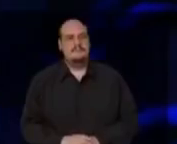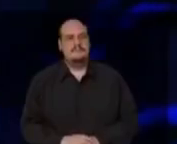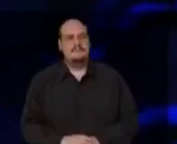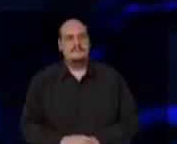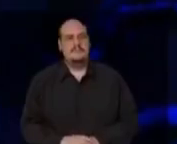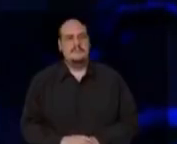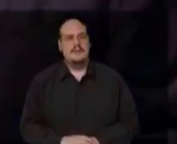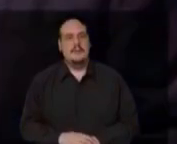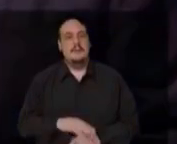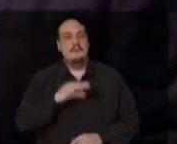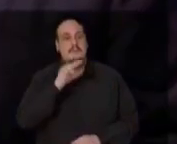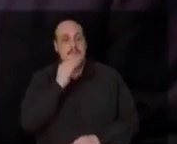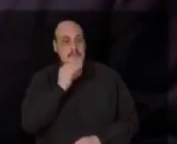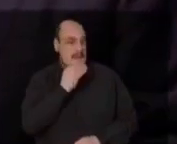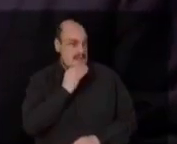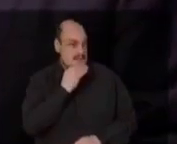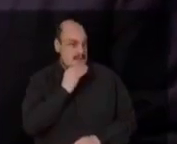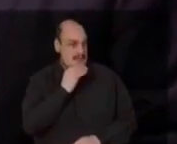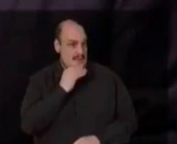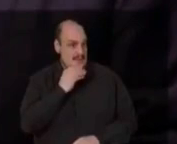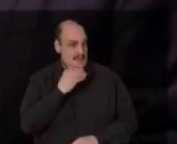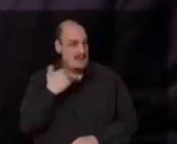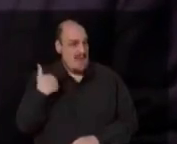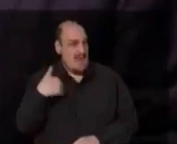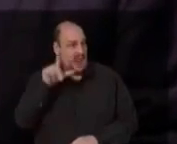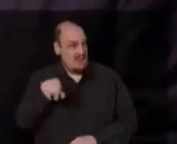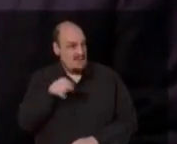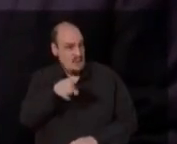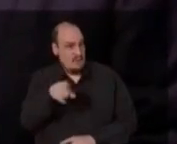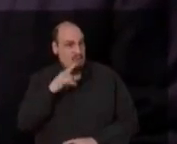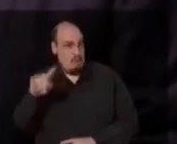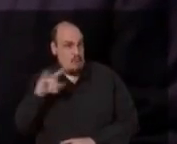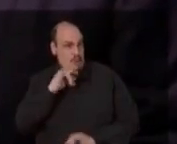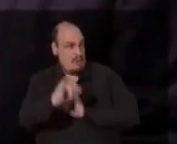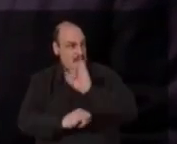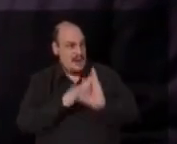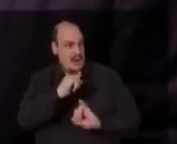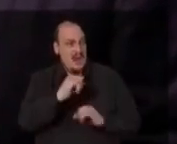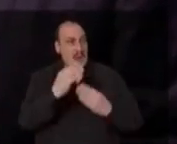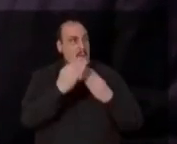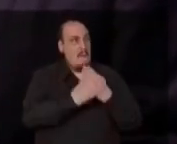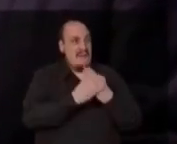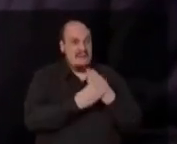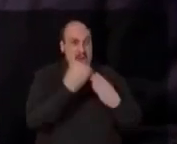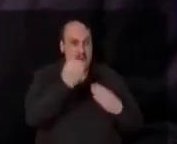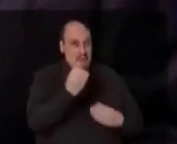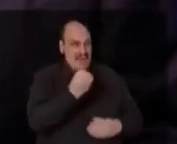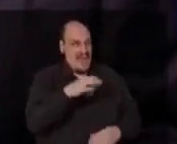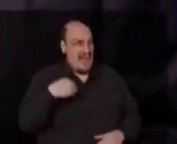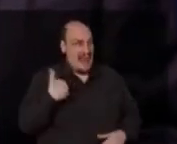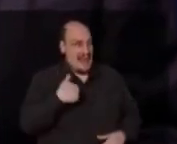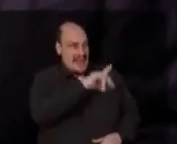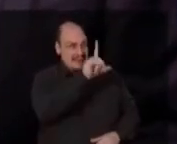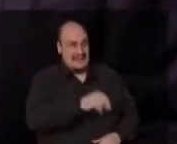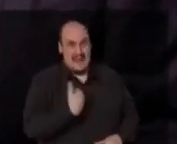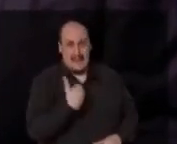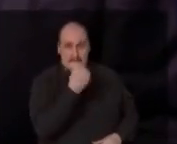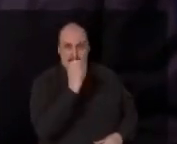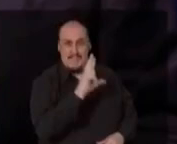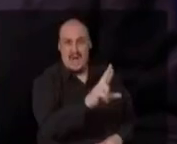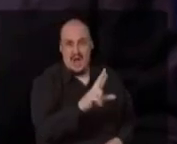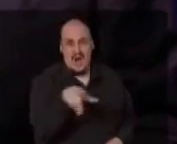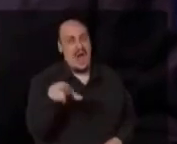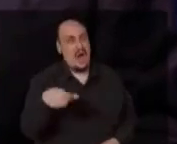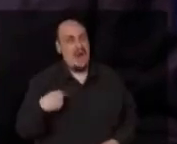a los argentinos cómo, siendo el peor ministro de Economía, puede ser un buen presidente. ¿Cómo puedes dividirte en